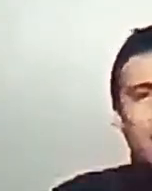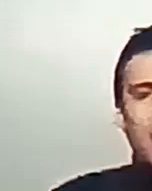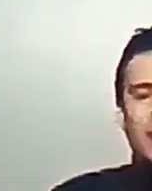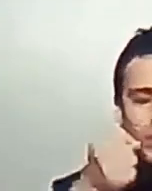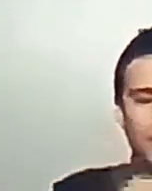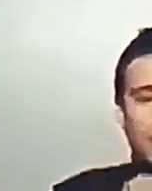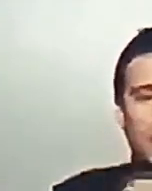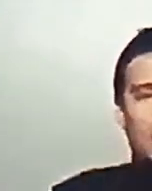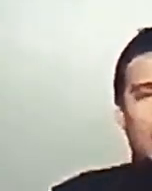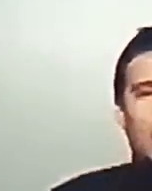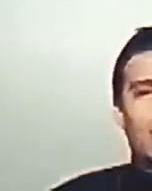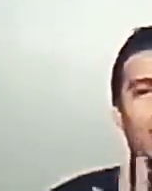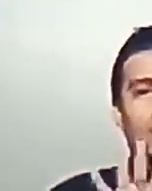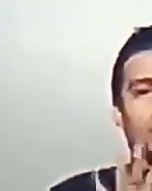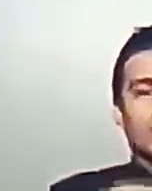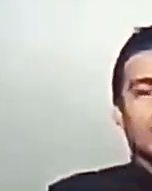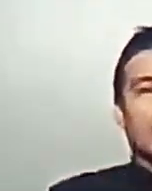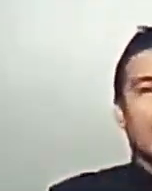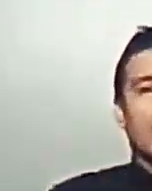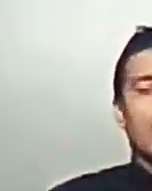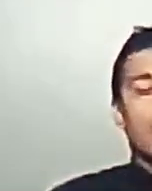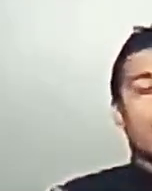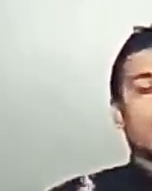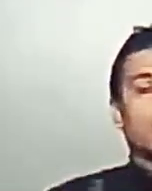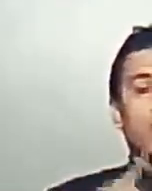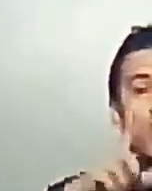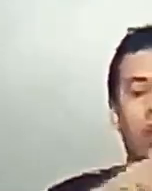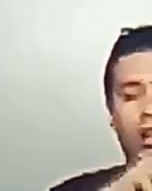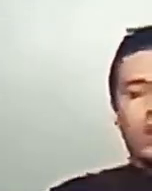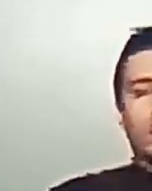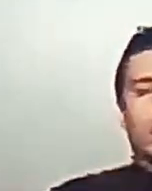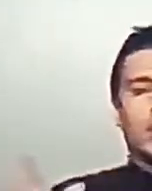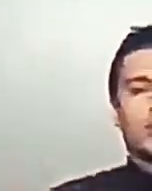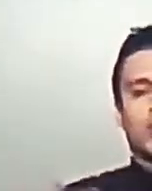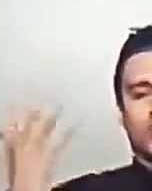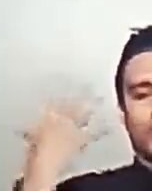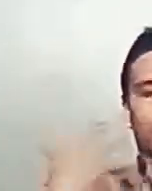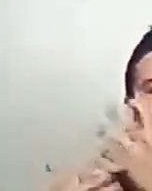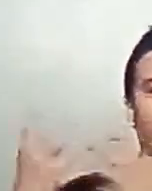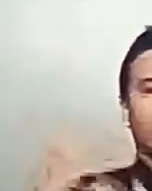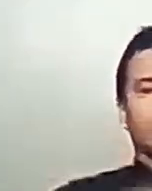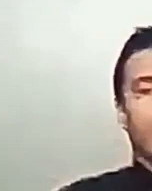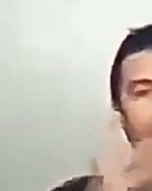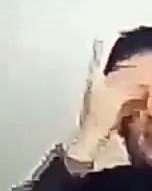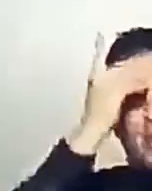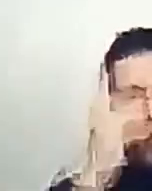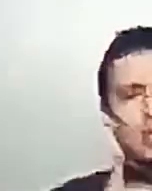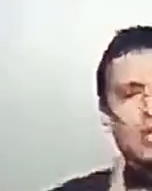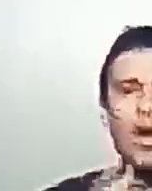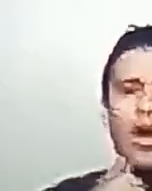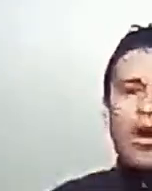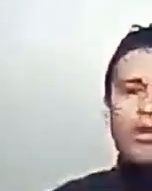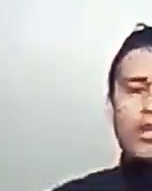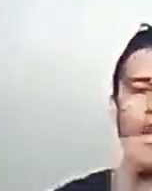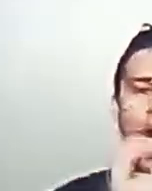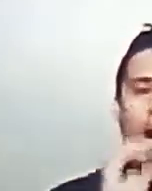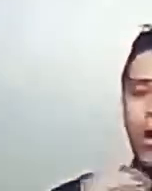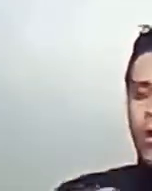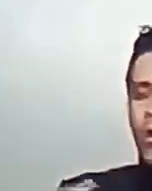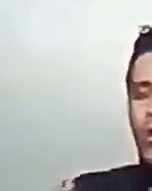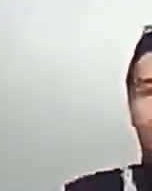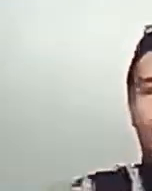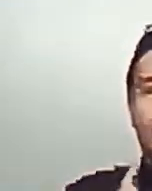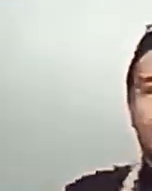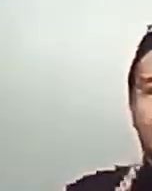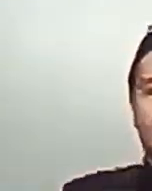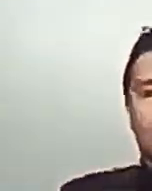tenemos una elección histórica entre decidir por más del continuismo o el cambio realmente que todos queremos. Ellos, los de siempre,